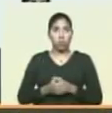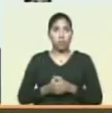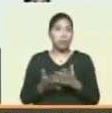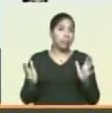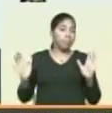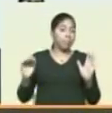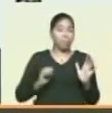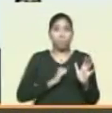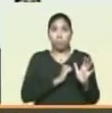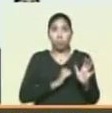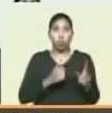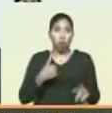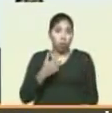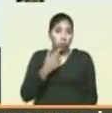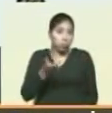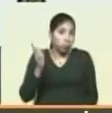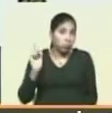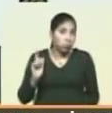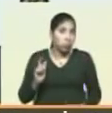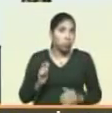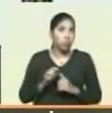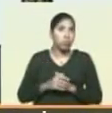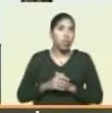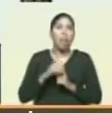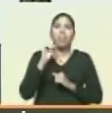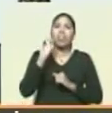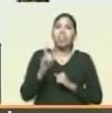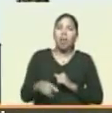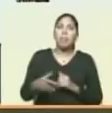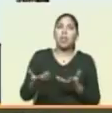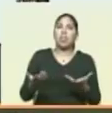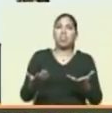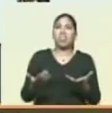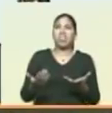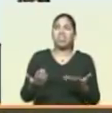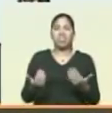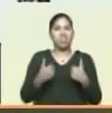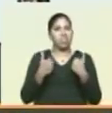lastimosamente lo voy a decir, también sufríamos de esa diáspora institucional.